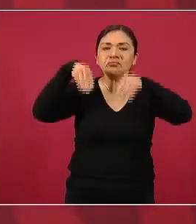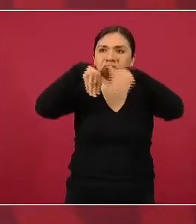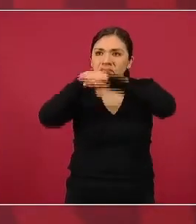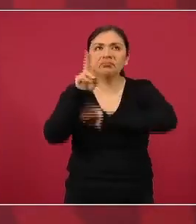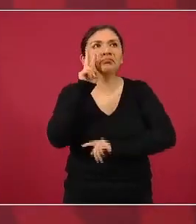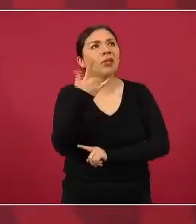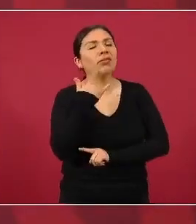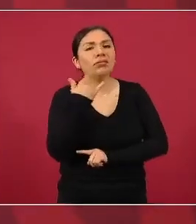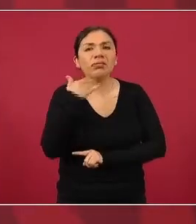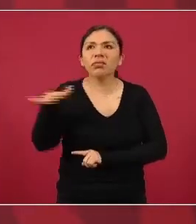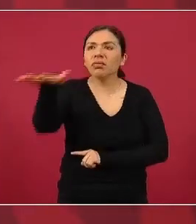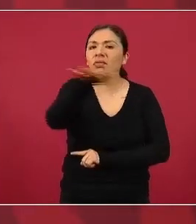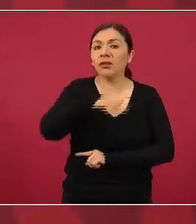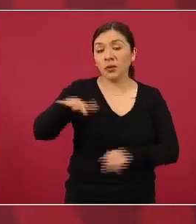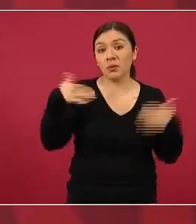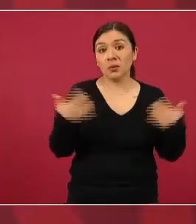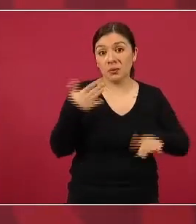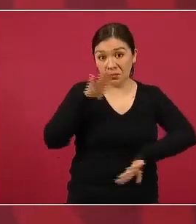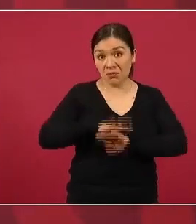lo extraordinario